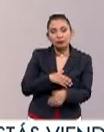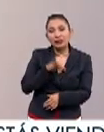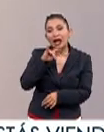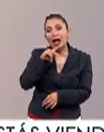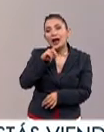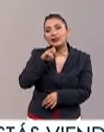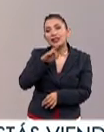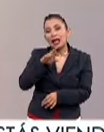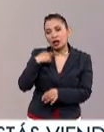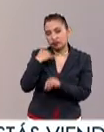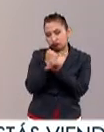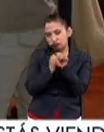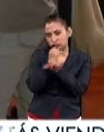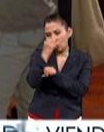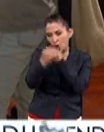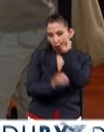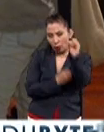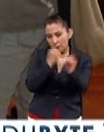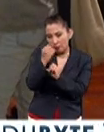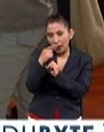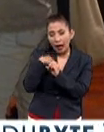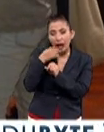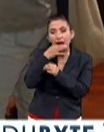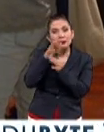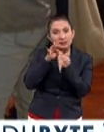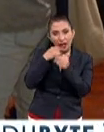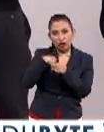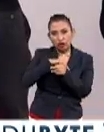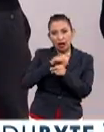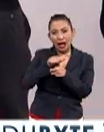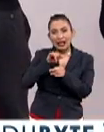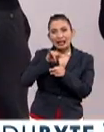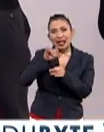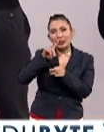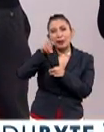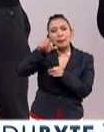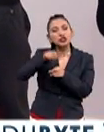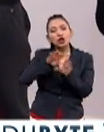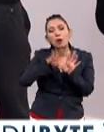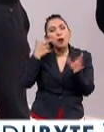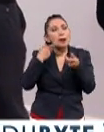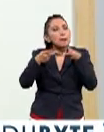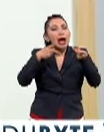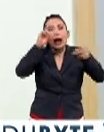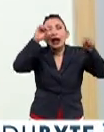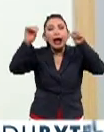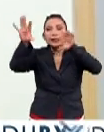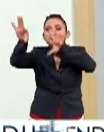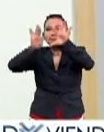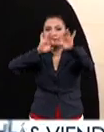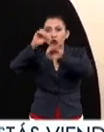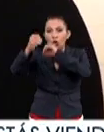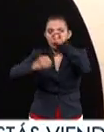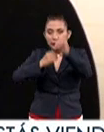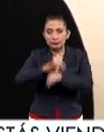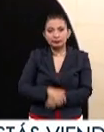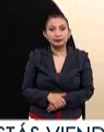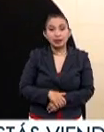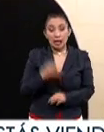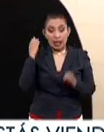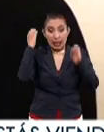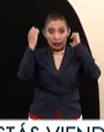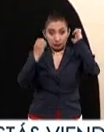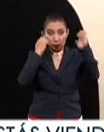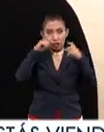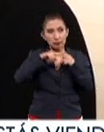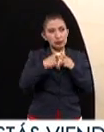Javier de la Riva, curador de la obra, platica a la Agencia Informativa de Educación cómo fue el montaje y proceso de selección. La